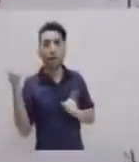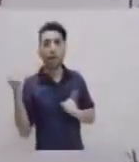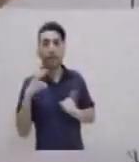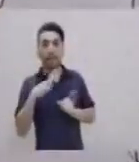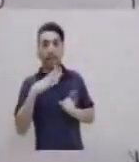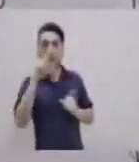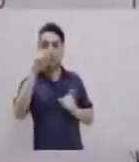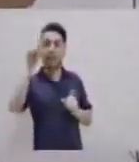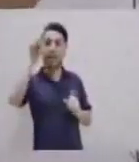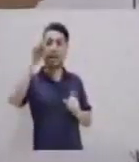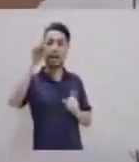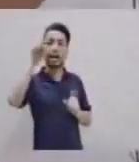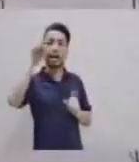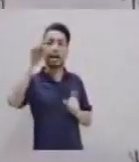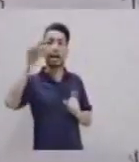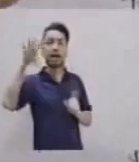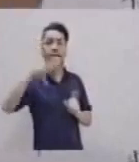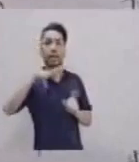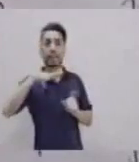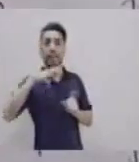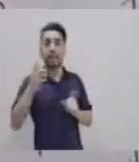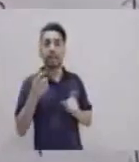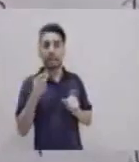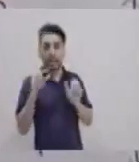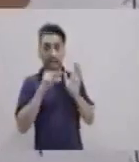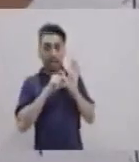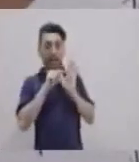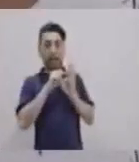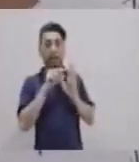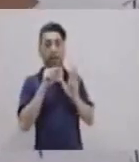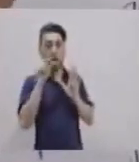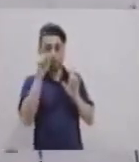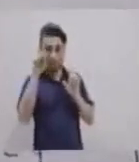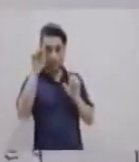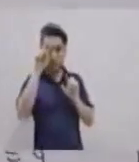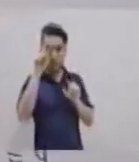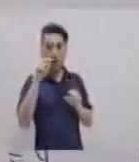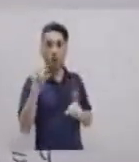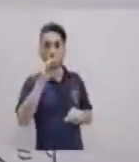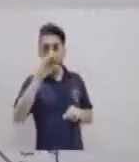el coeficiente que está en el grado del numerador y el grado